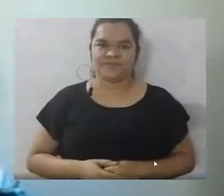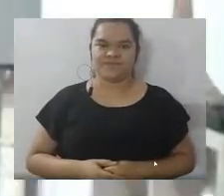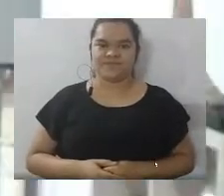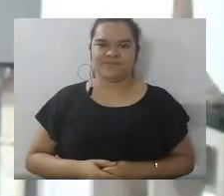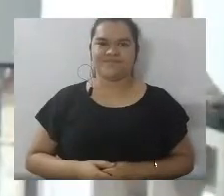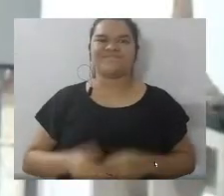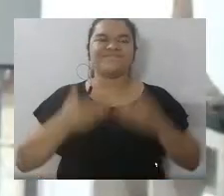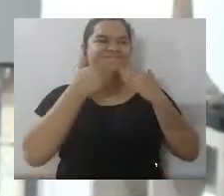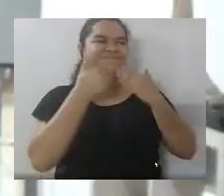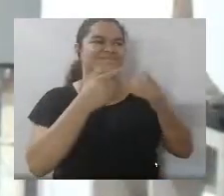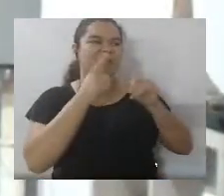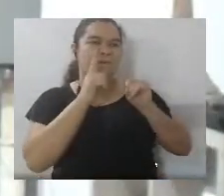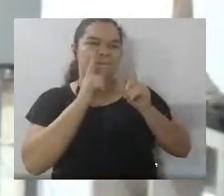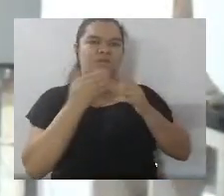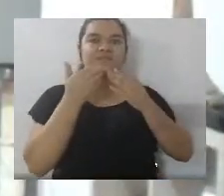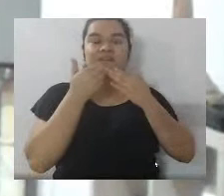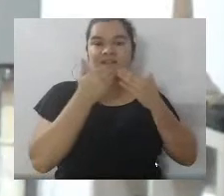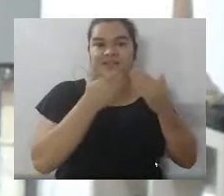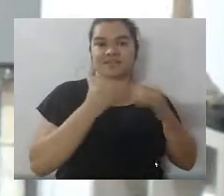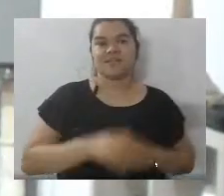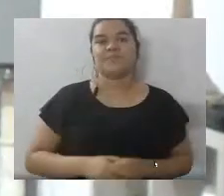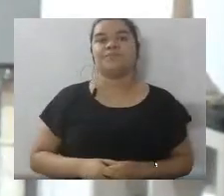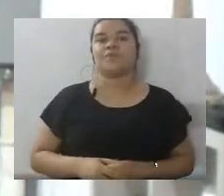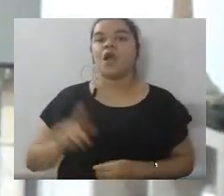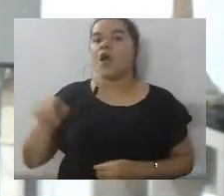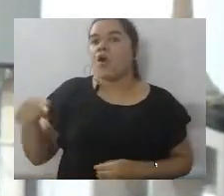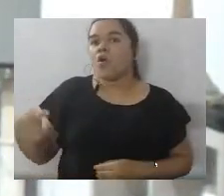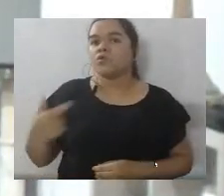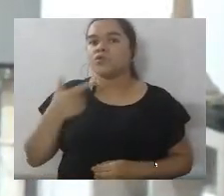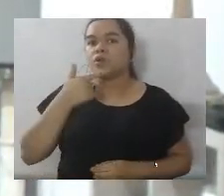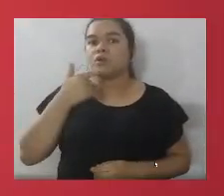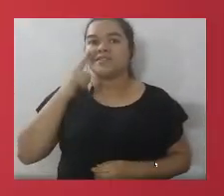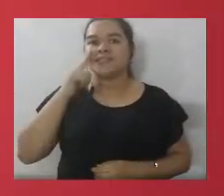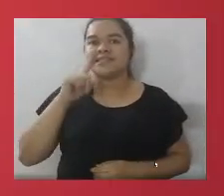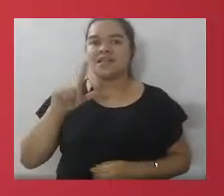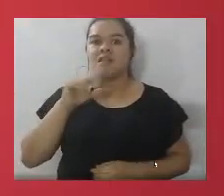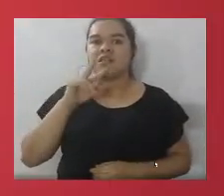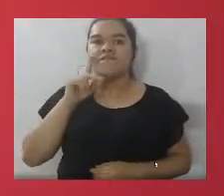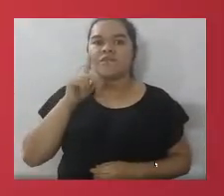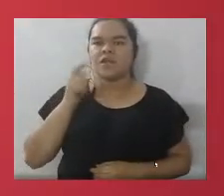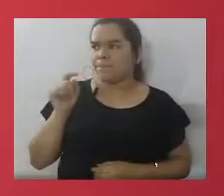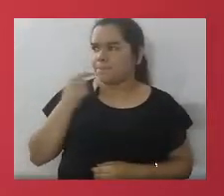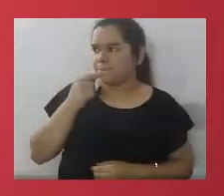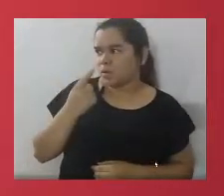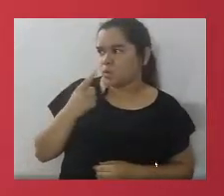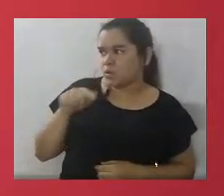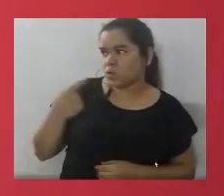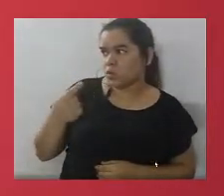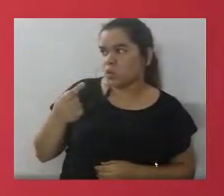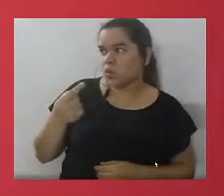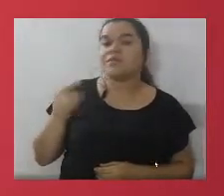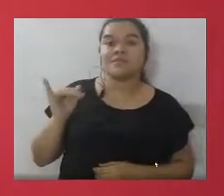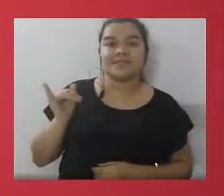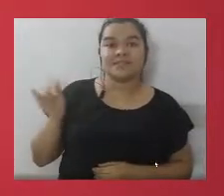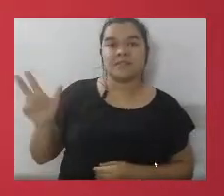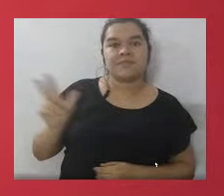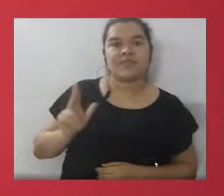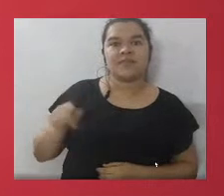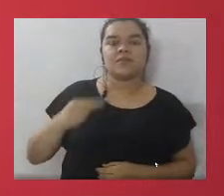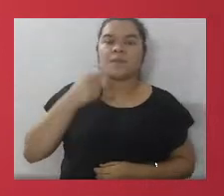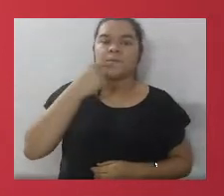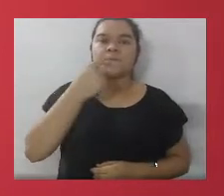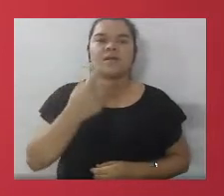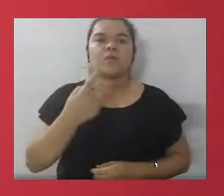Gracias, profe. Silvia, ¿alguna otra consulta? Sí, hay una pregunta que